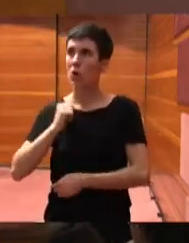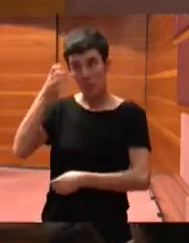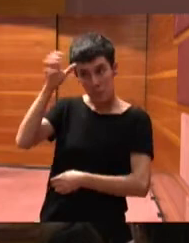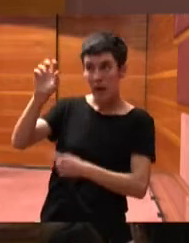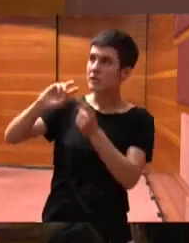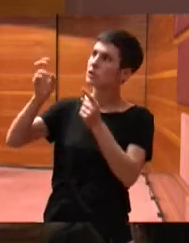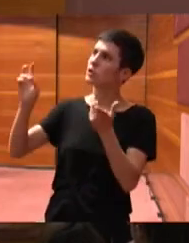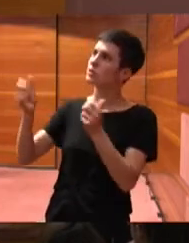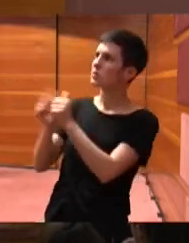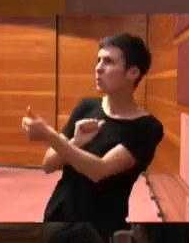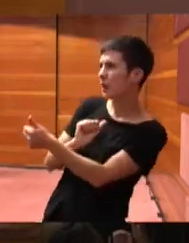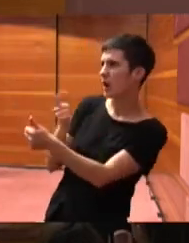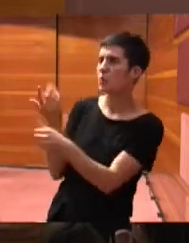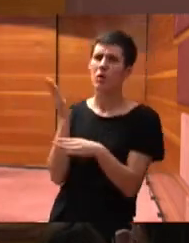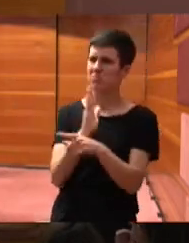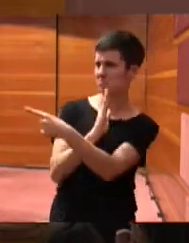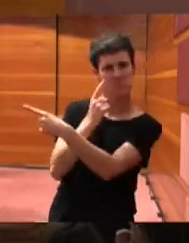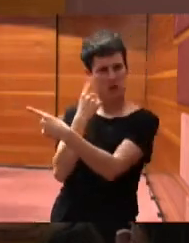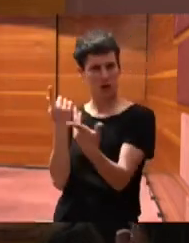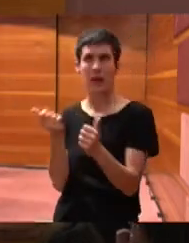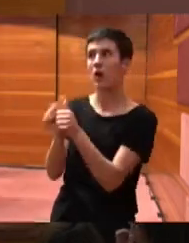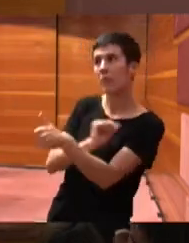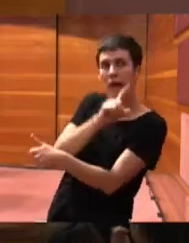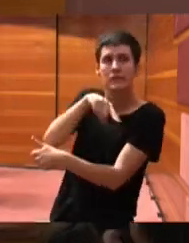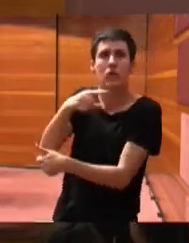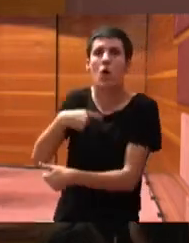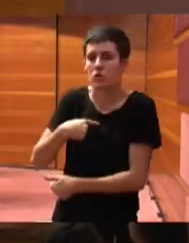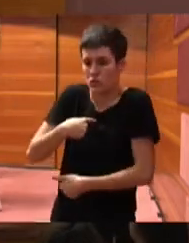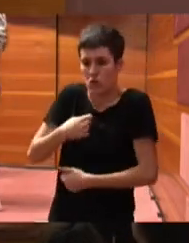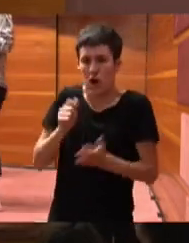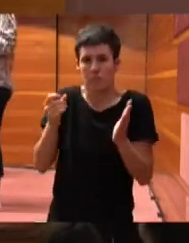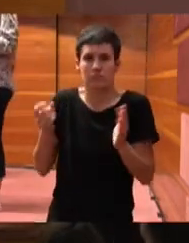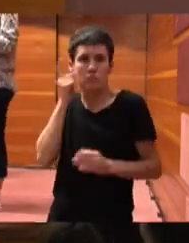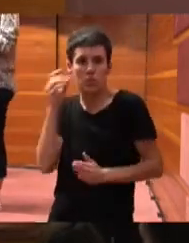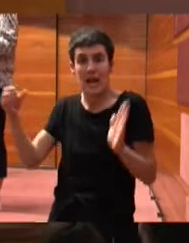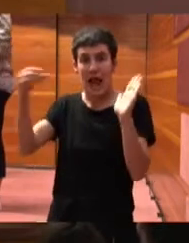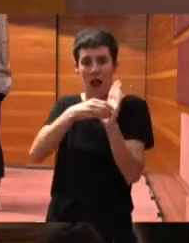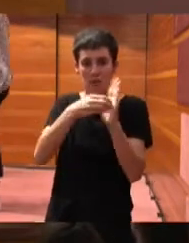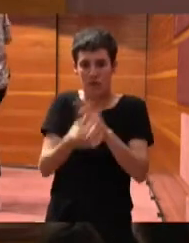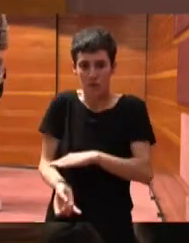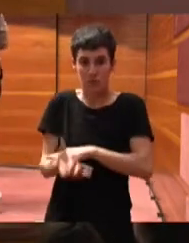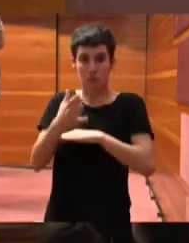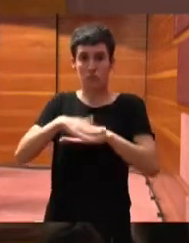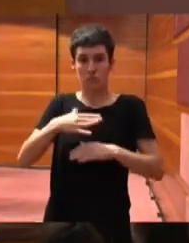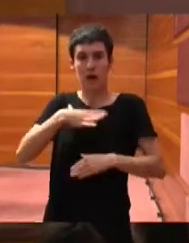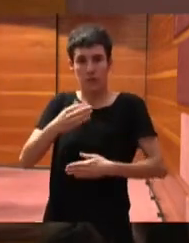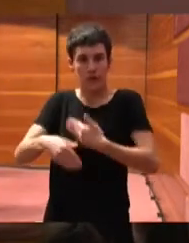se las puedo recomendar para que las copien o no, o lo que sea, o generar yo incluso una aplicación para que esto se pueda hacer.